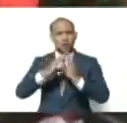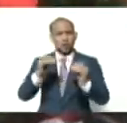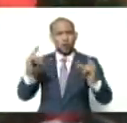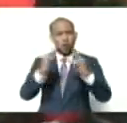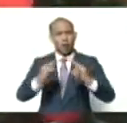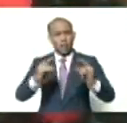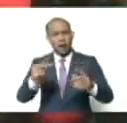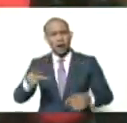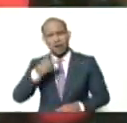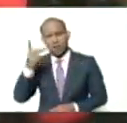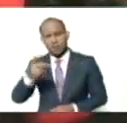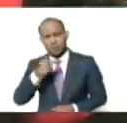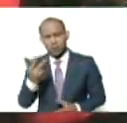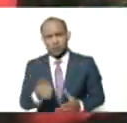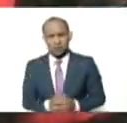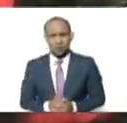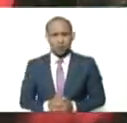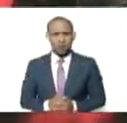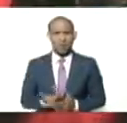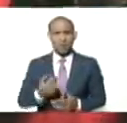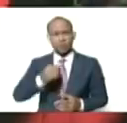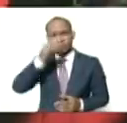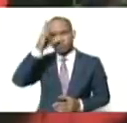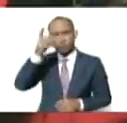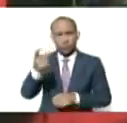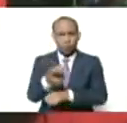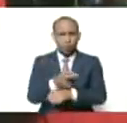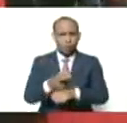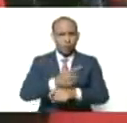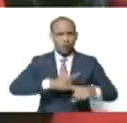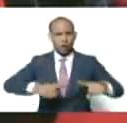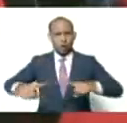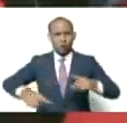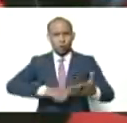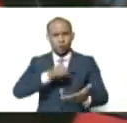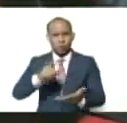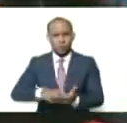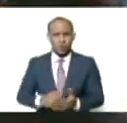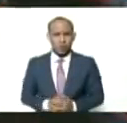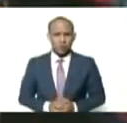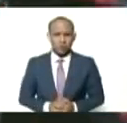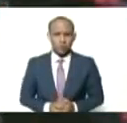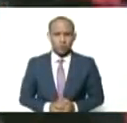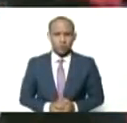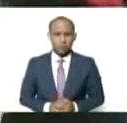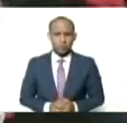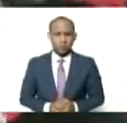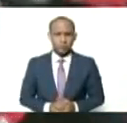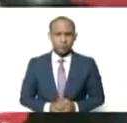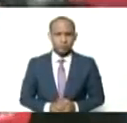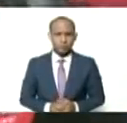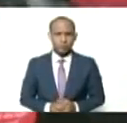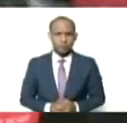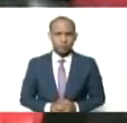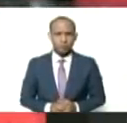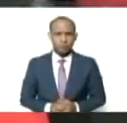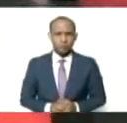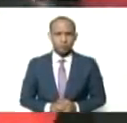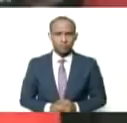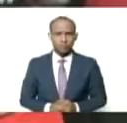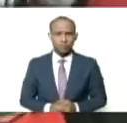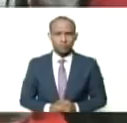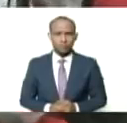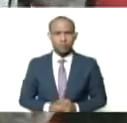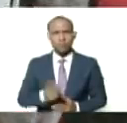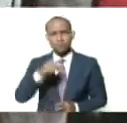campañas electorales, de lo que es la capacidad para gobernar. Valga el